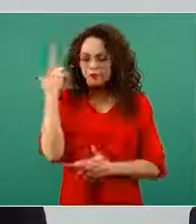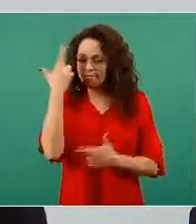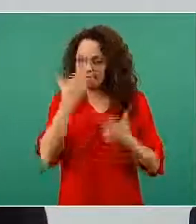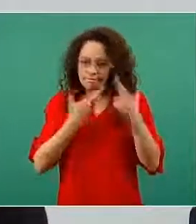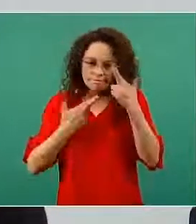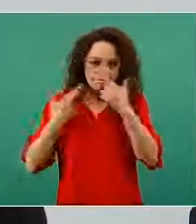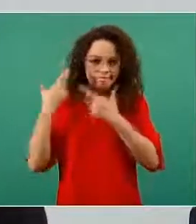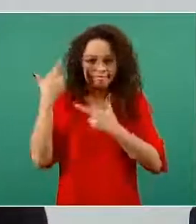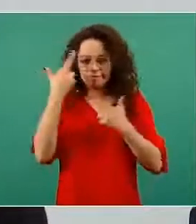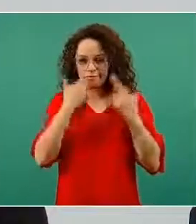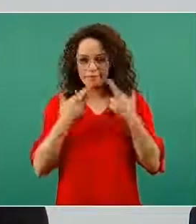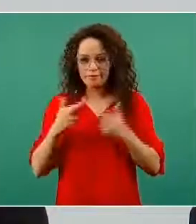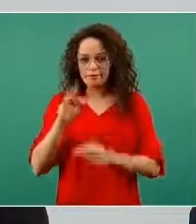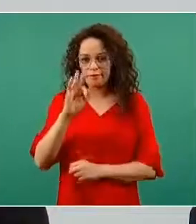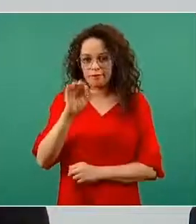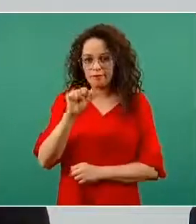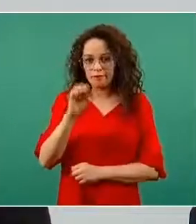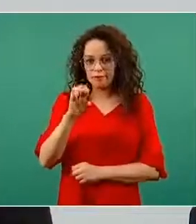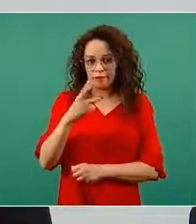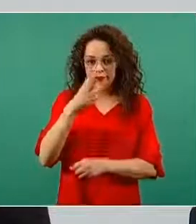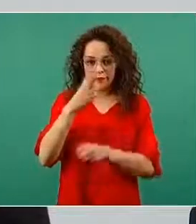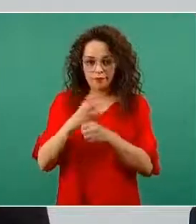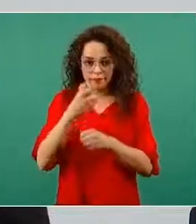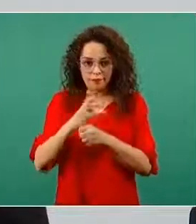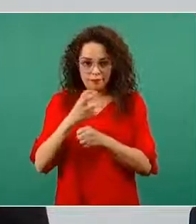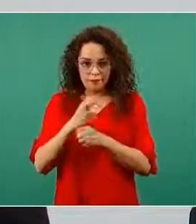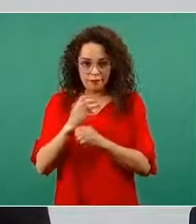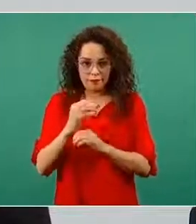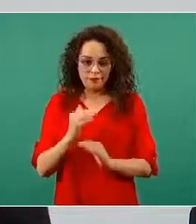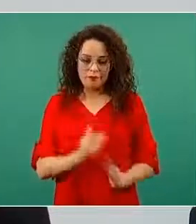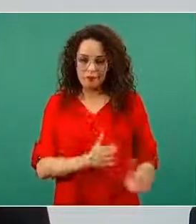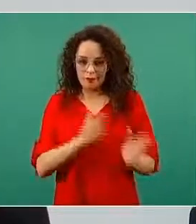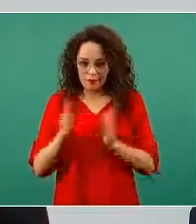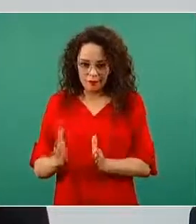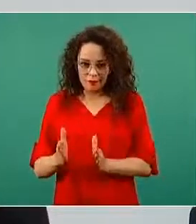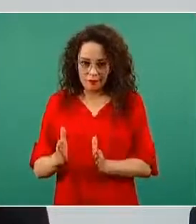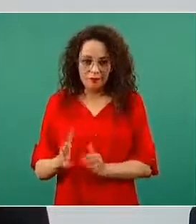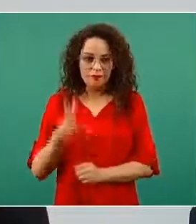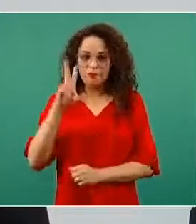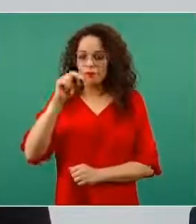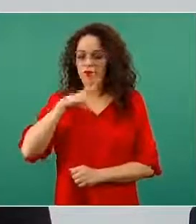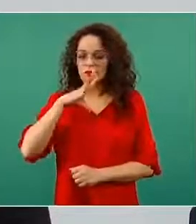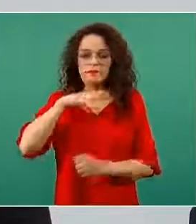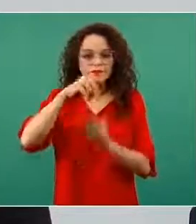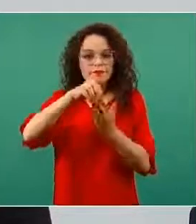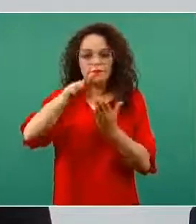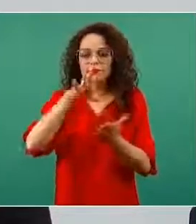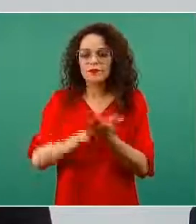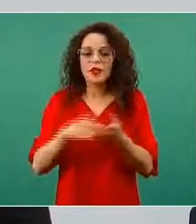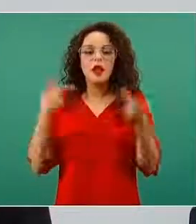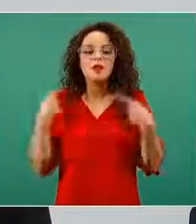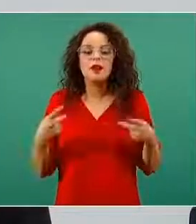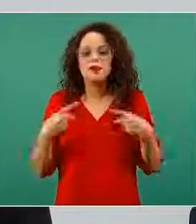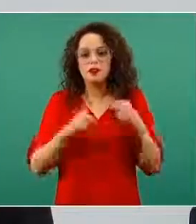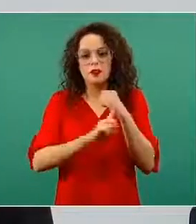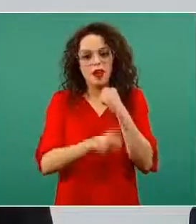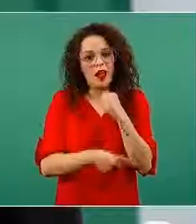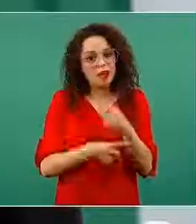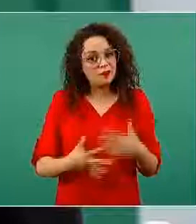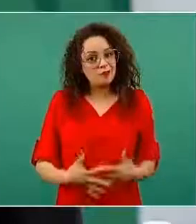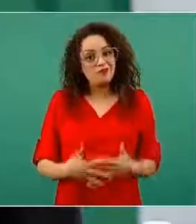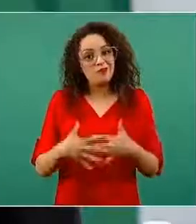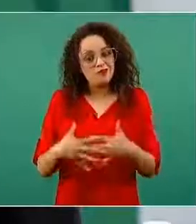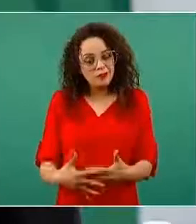análisis fase 3 de las vacunas no incluyeron a las personas embarazadas. Entonces, esto requiere